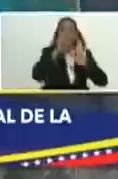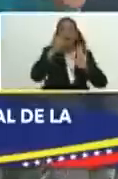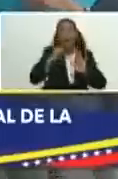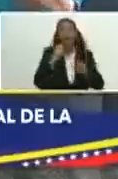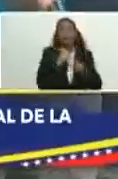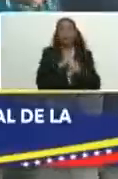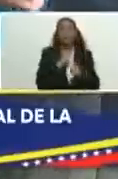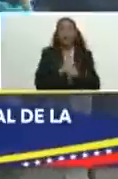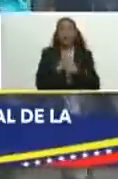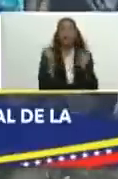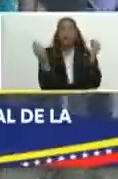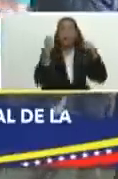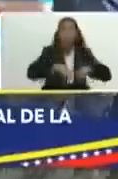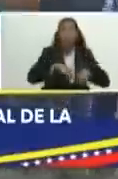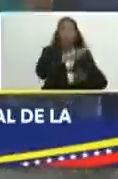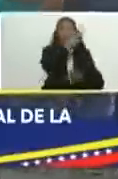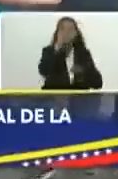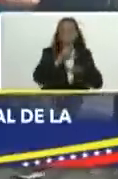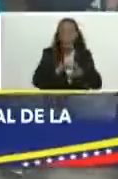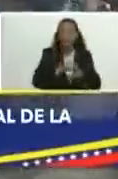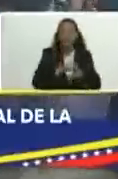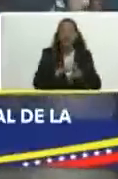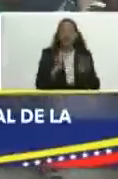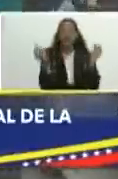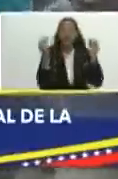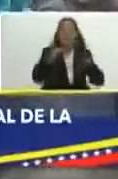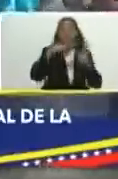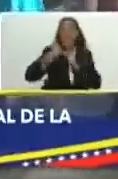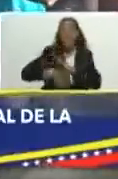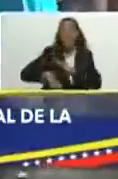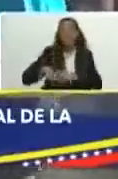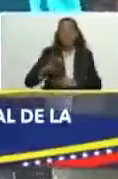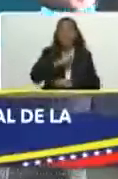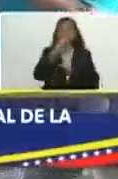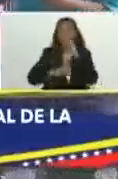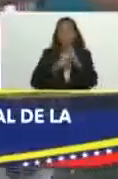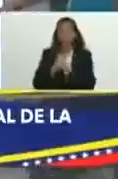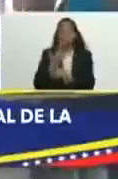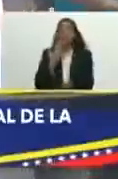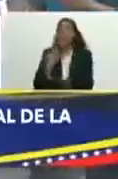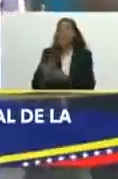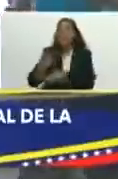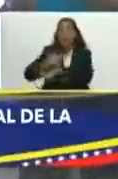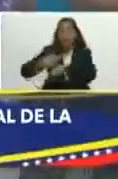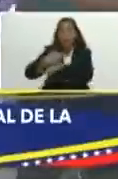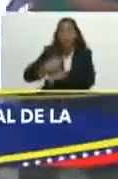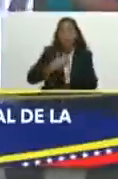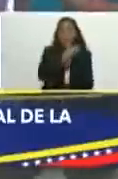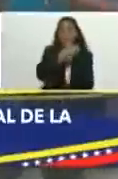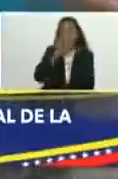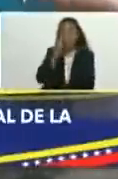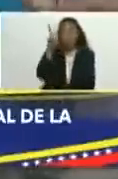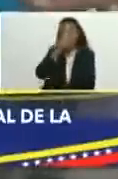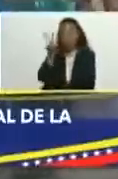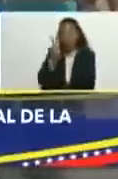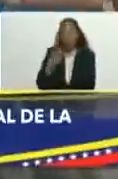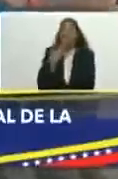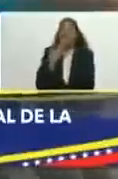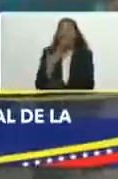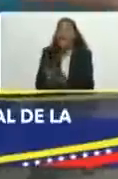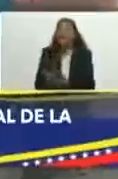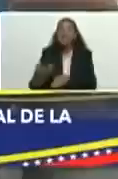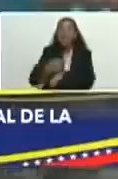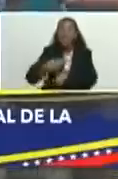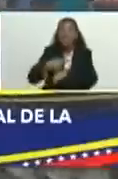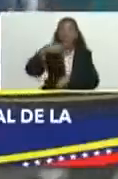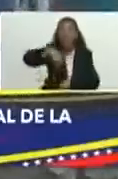así es, de acuerdo presidente. Al derecho nacional y de acuerdo al derecho internacional. Gracias al gobierno bolivariano, señor presidente. Claro, gracias al gobierno de la